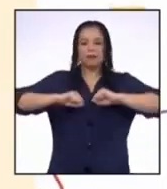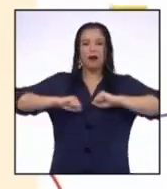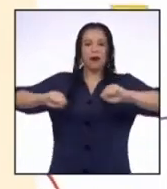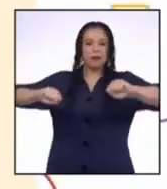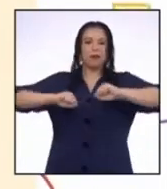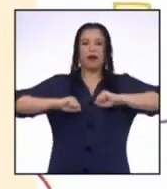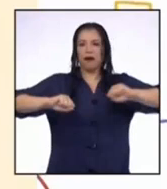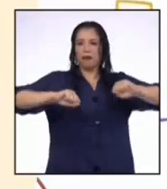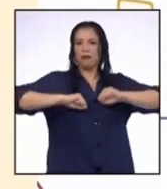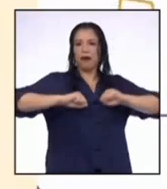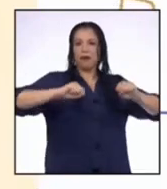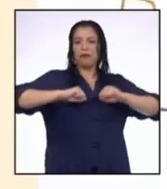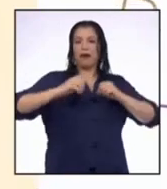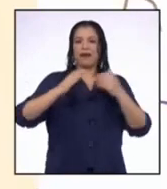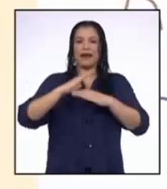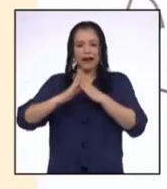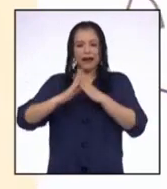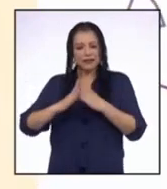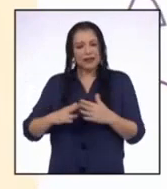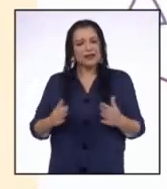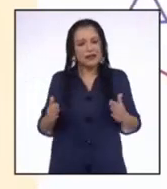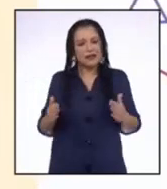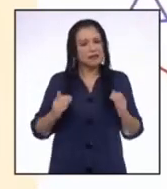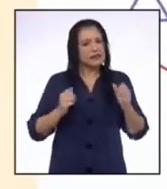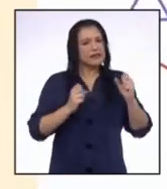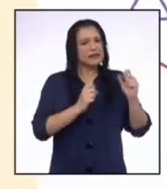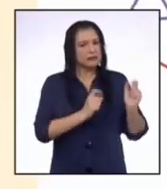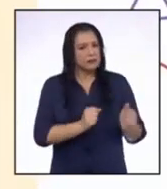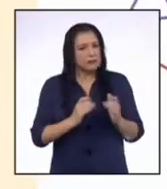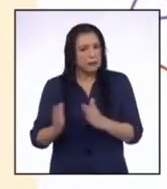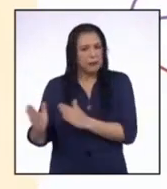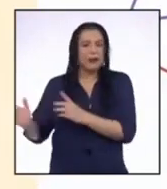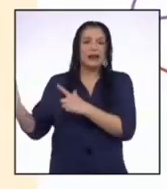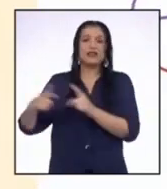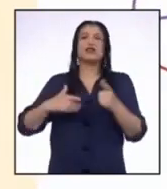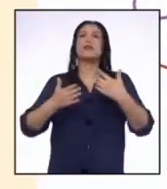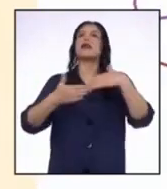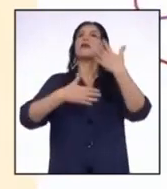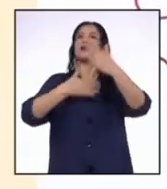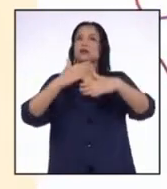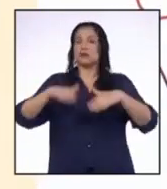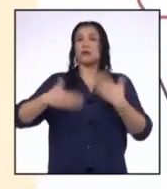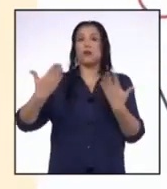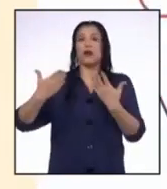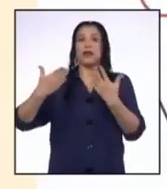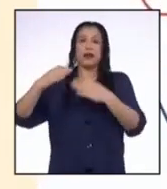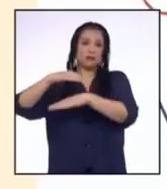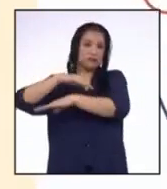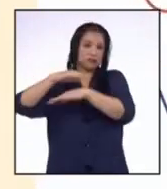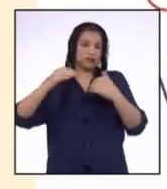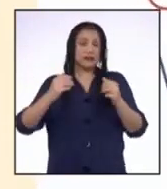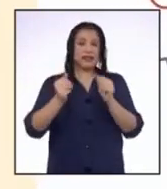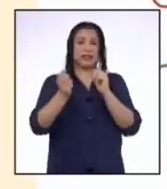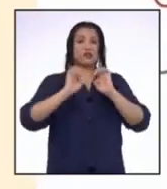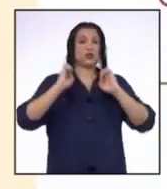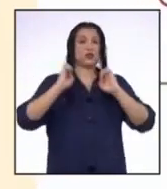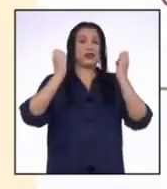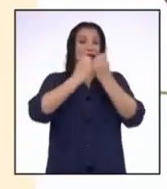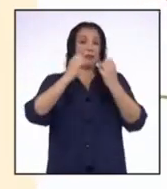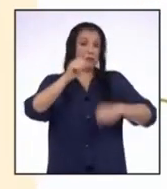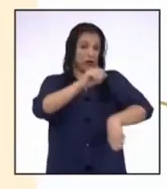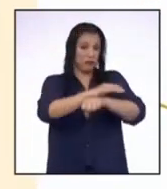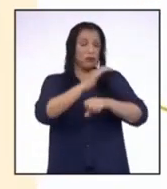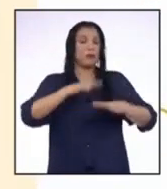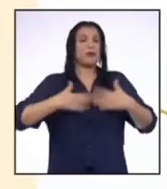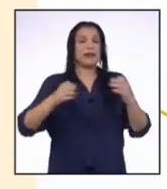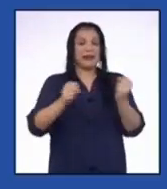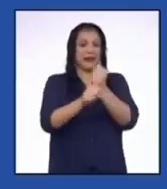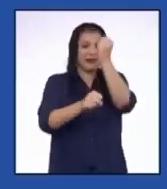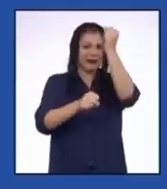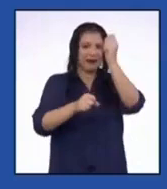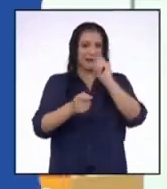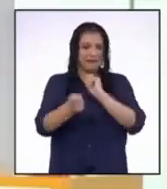casa y prepararse bien para que cuando vuelva a salir su equipo gane ese campeonato.